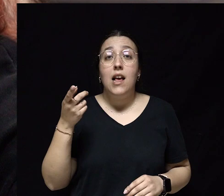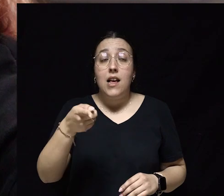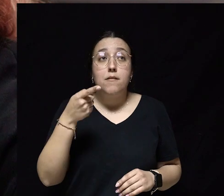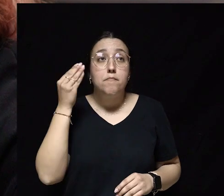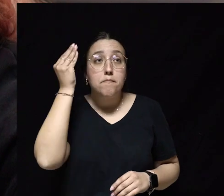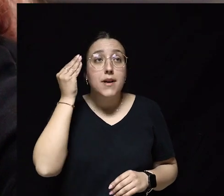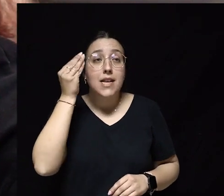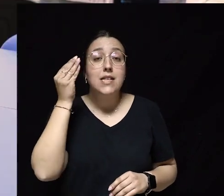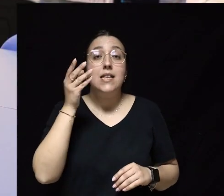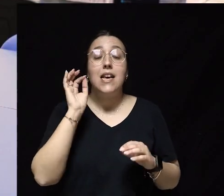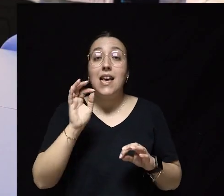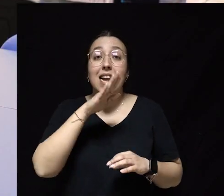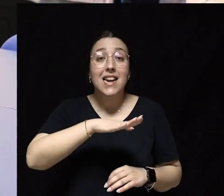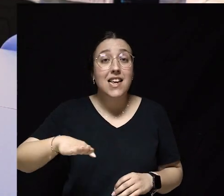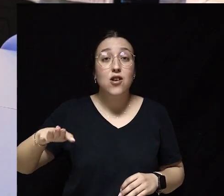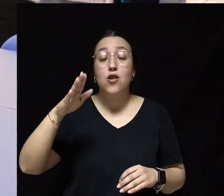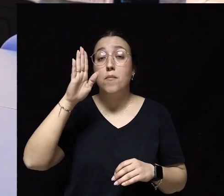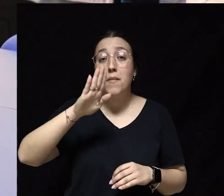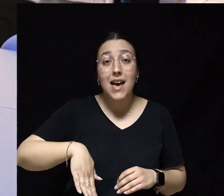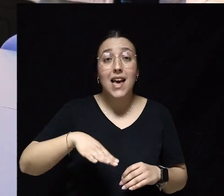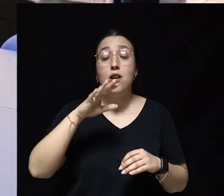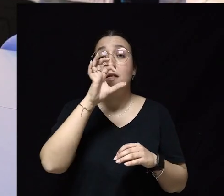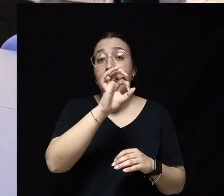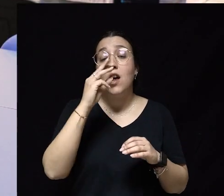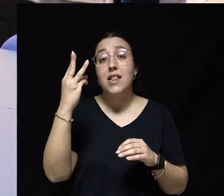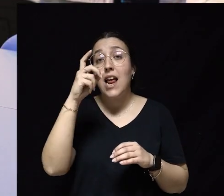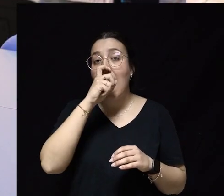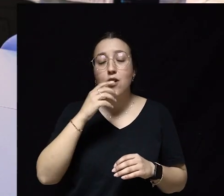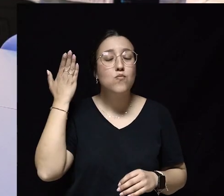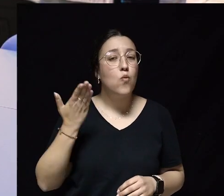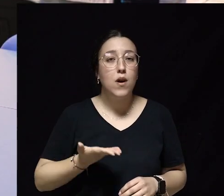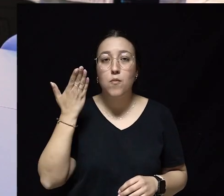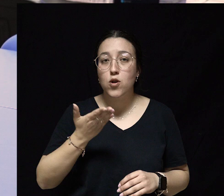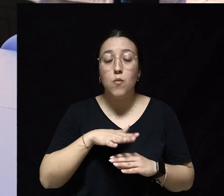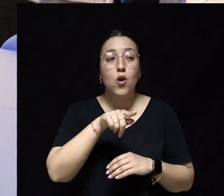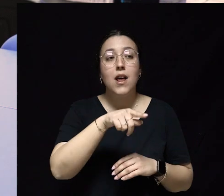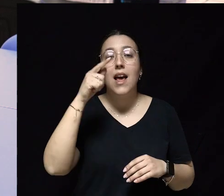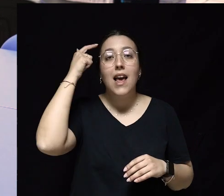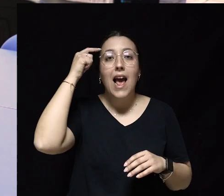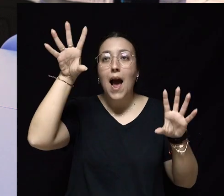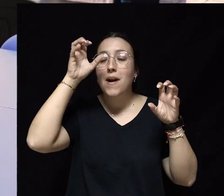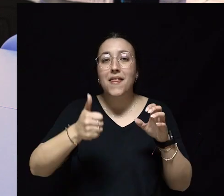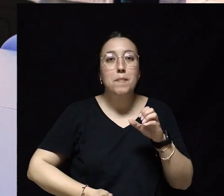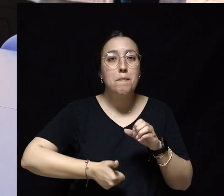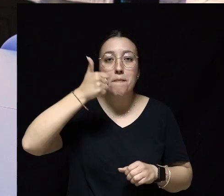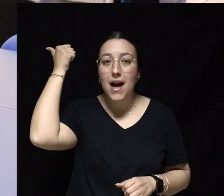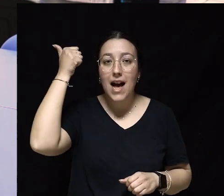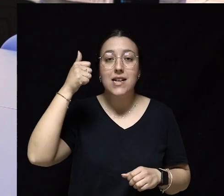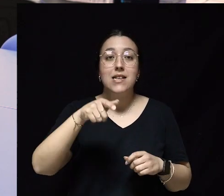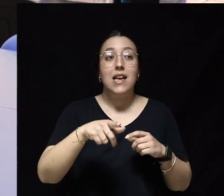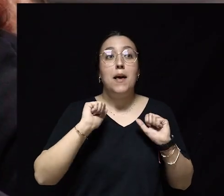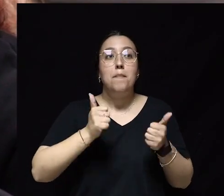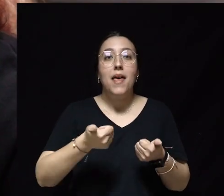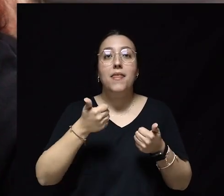parece muy interesante que comentemos, la verdad, porque desde mi punto de vista es una etapa que es muy importante para el desarrollo de los niños y de las